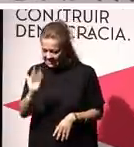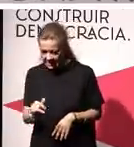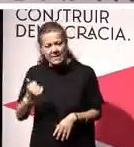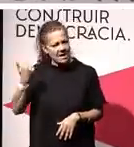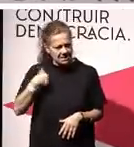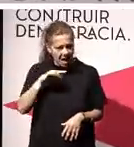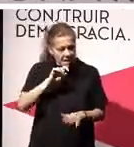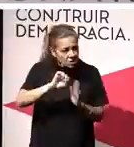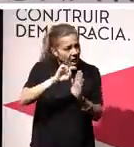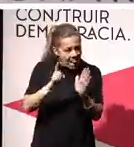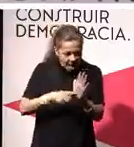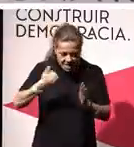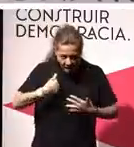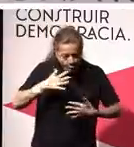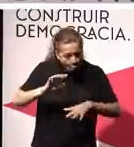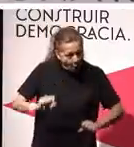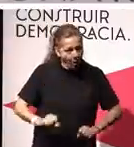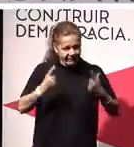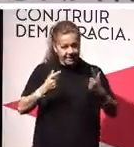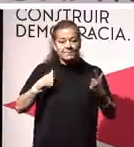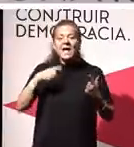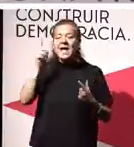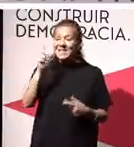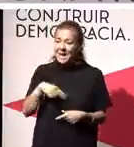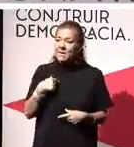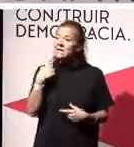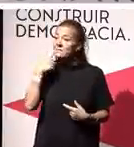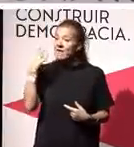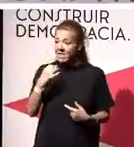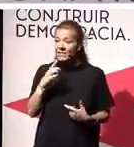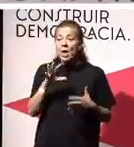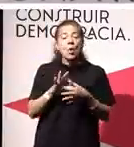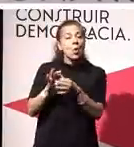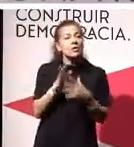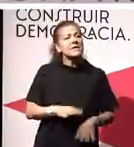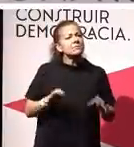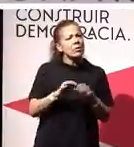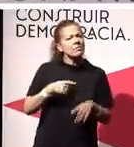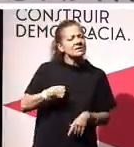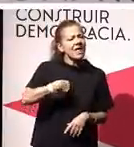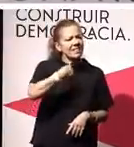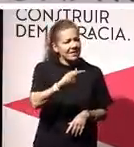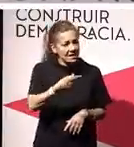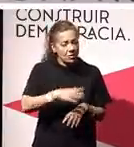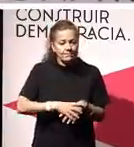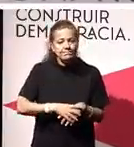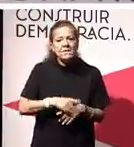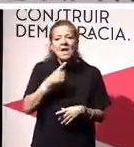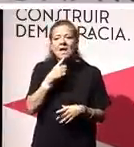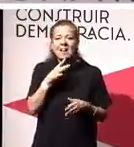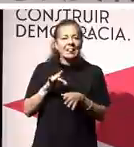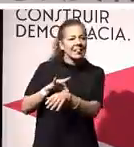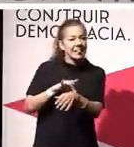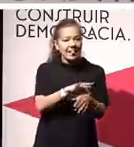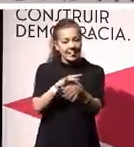serían legislación vigente. Y al mismo tiempo no deja de ser cierto que Unidas Podemos es quien está señalándole la dirección,